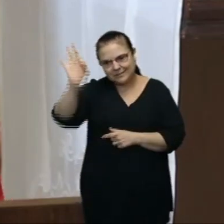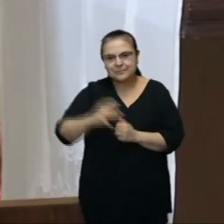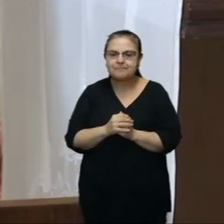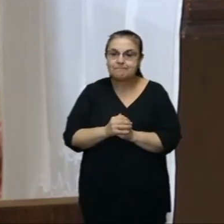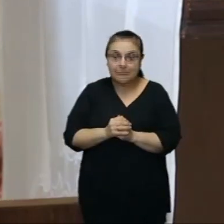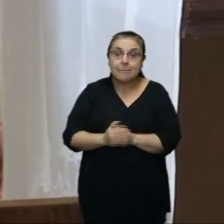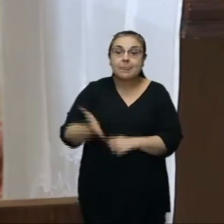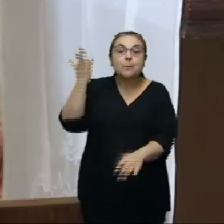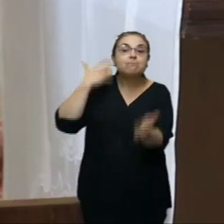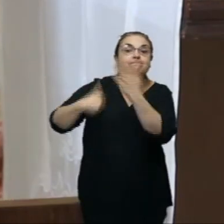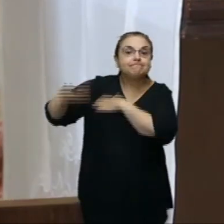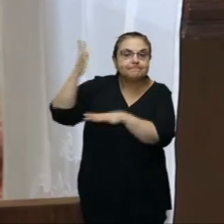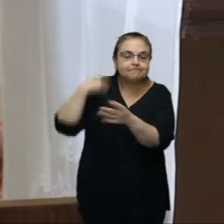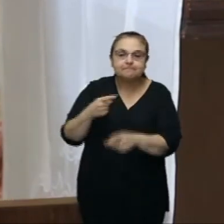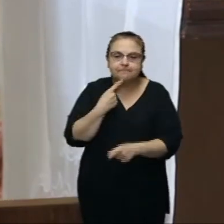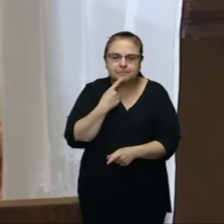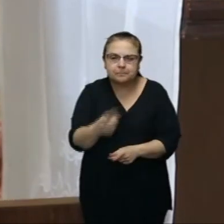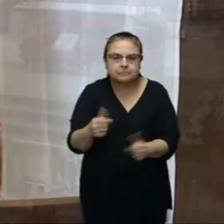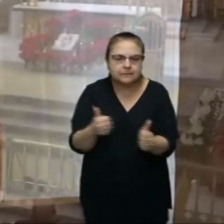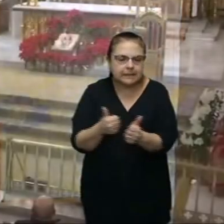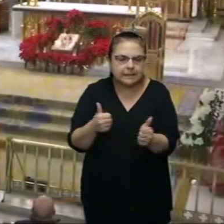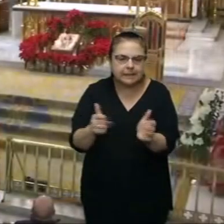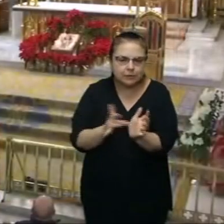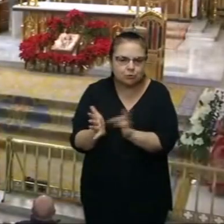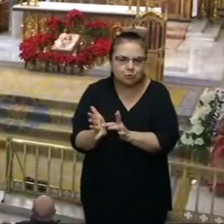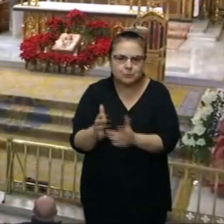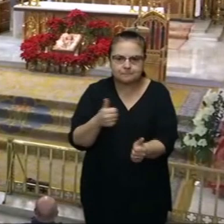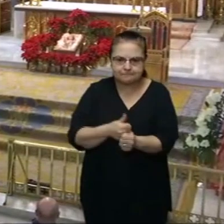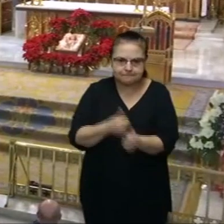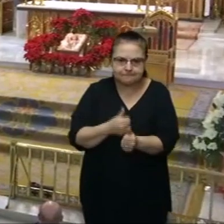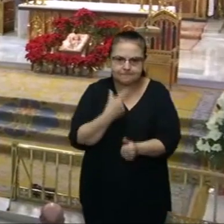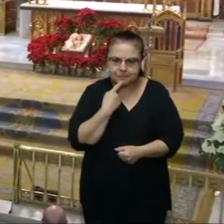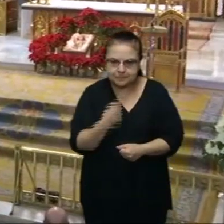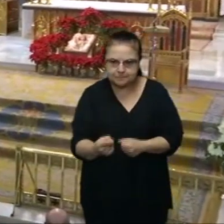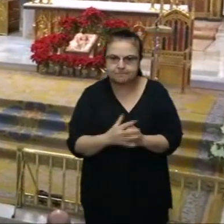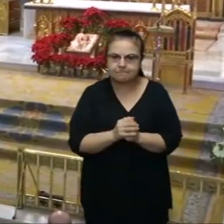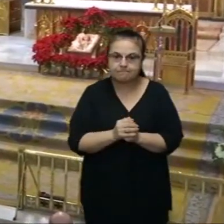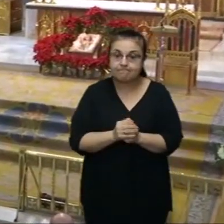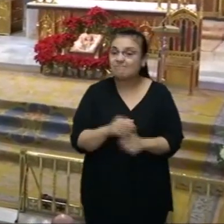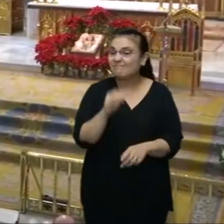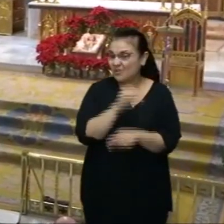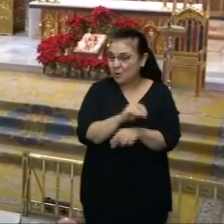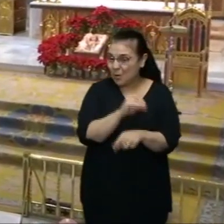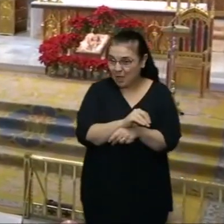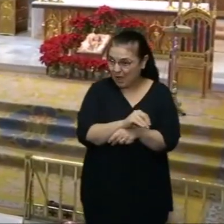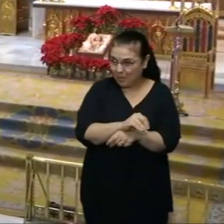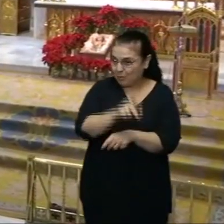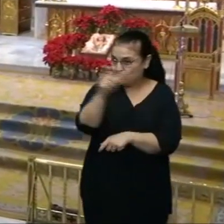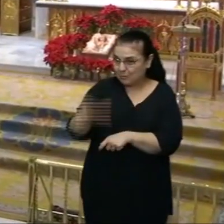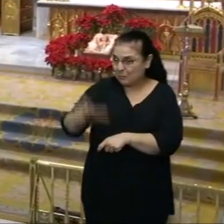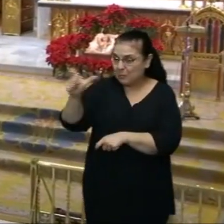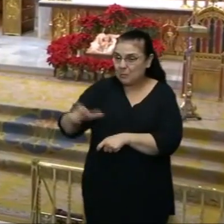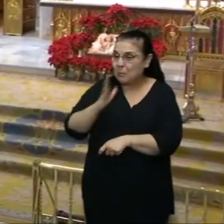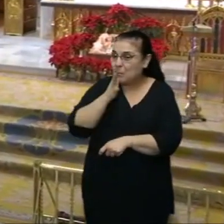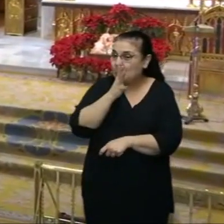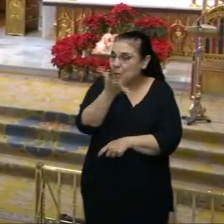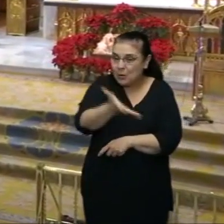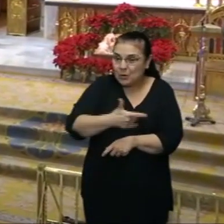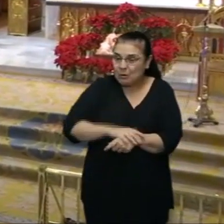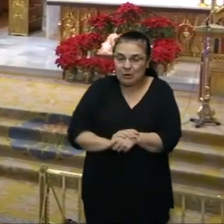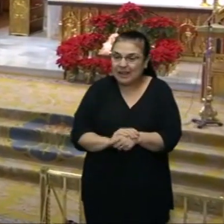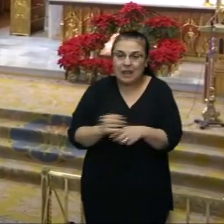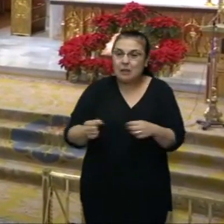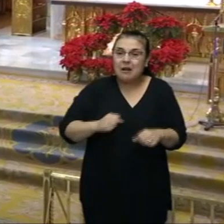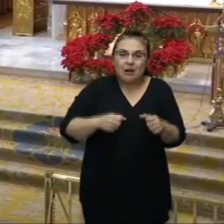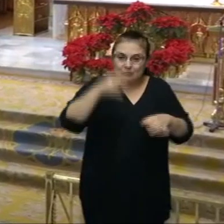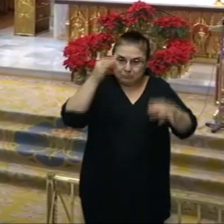En aquel tiempo dijo Jesús a sus discípulos: «Cuidado con la gente, porque os entregarán